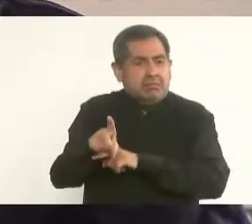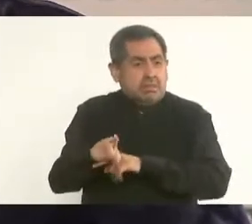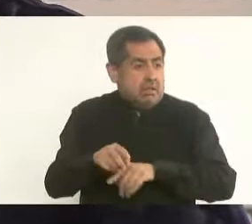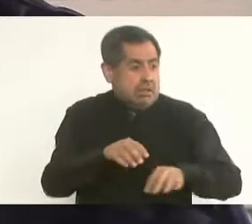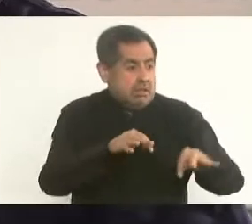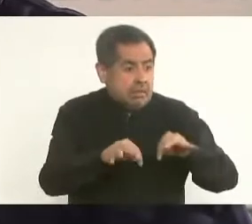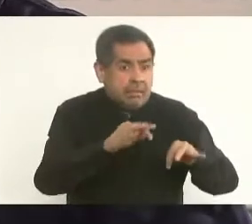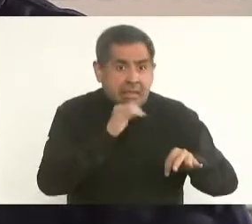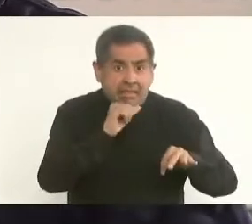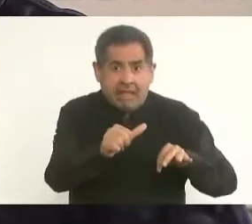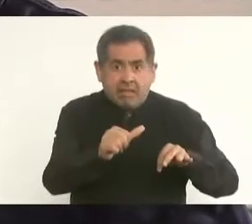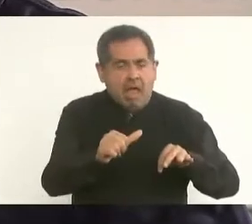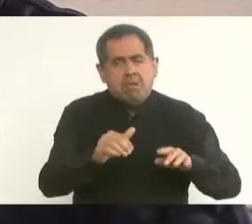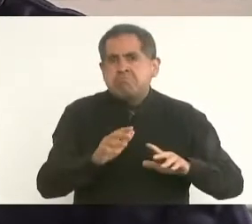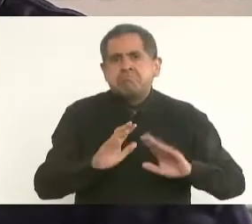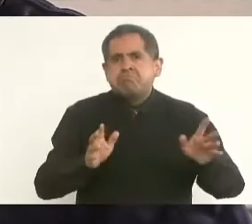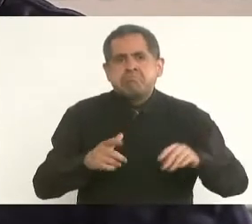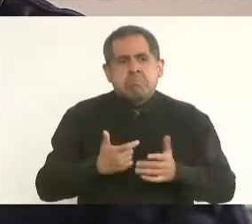les pagaban